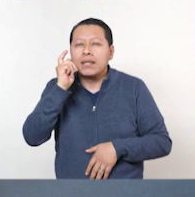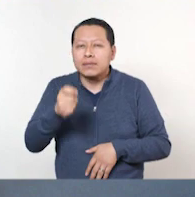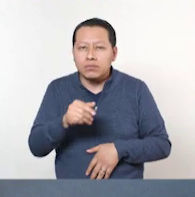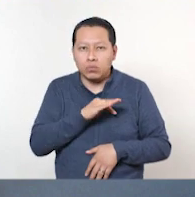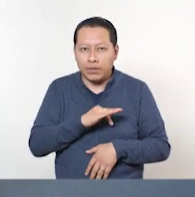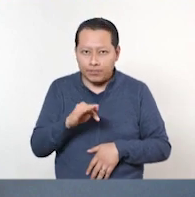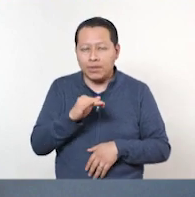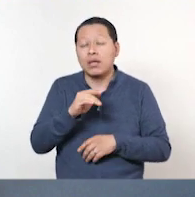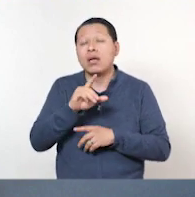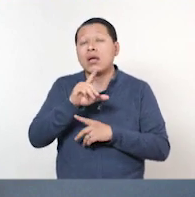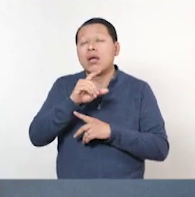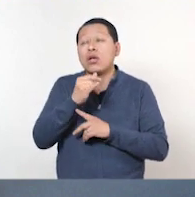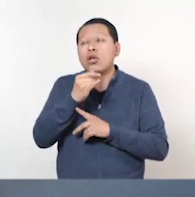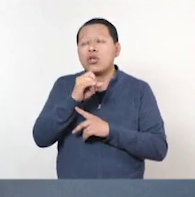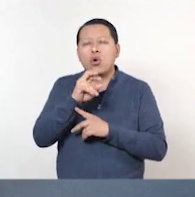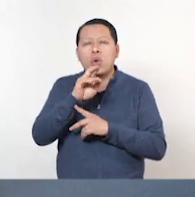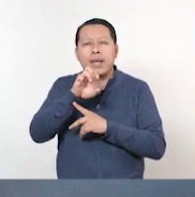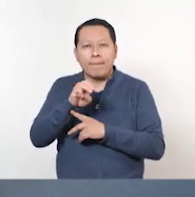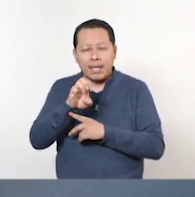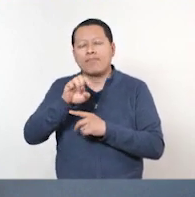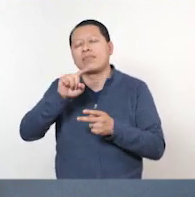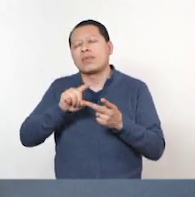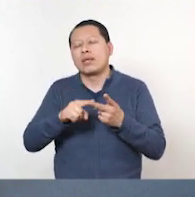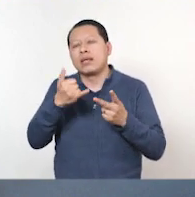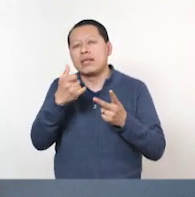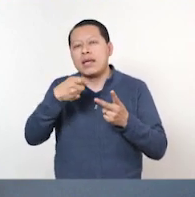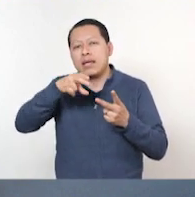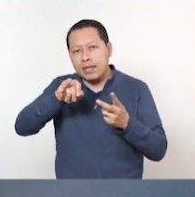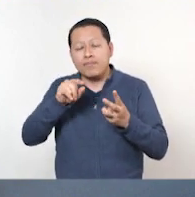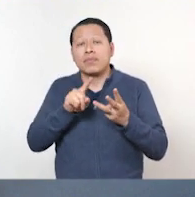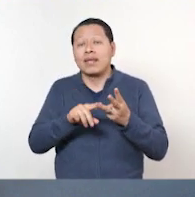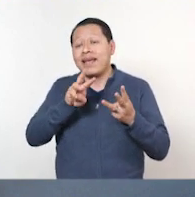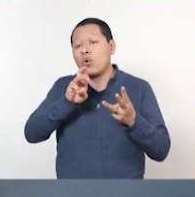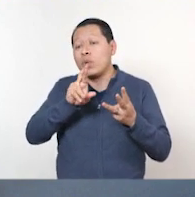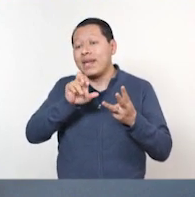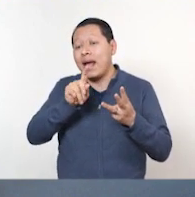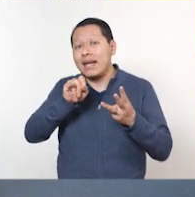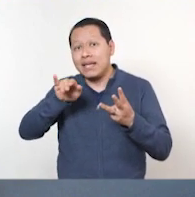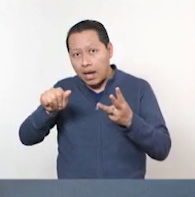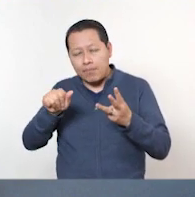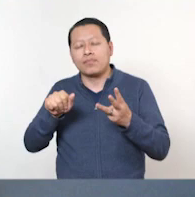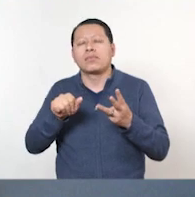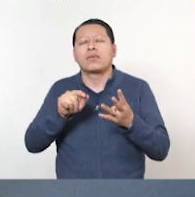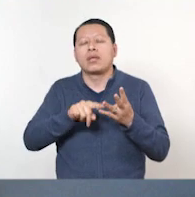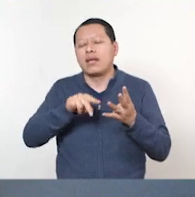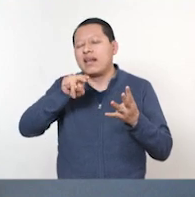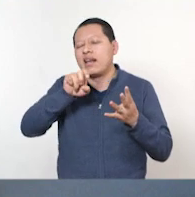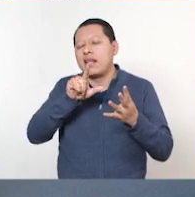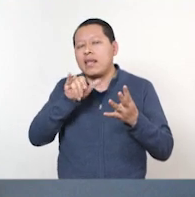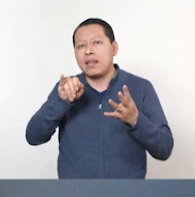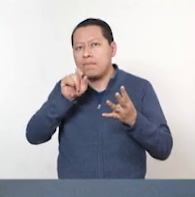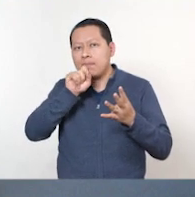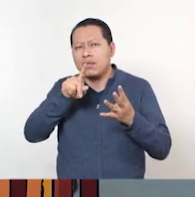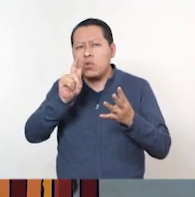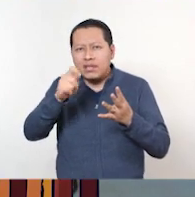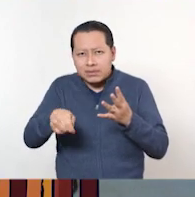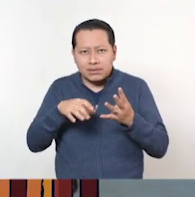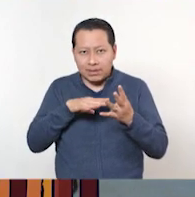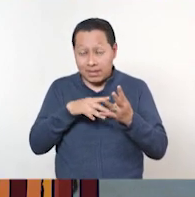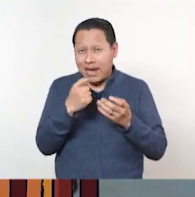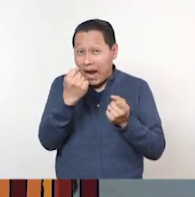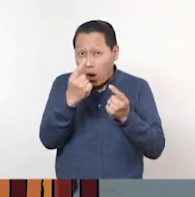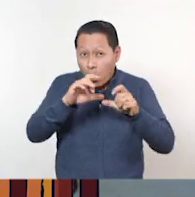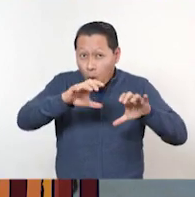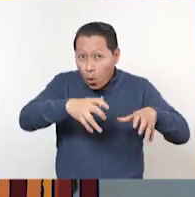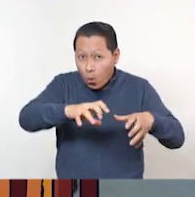por ejemplo, se habla el yoreme y el yaqui. El huirrárica y el cora o nayeri